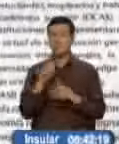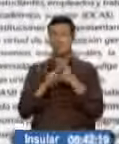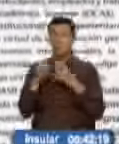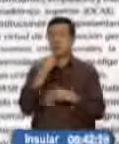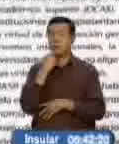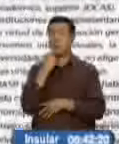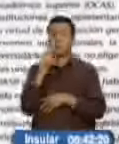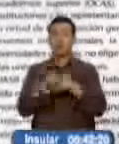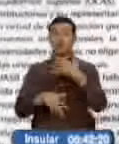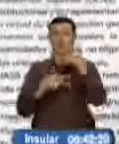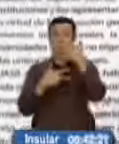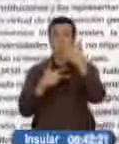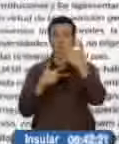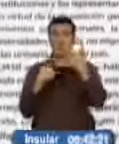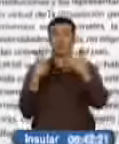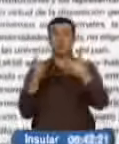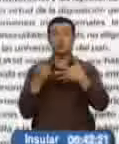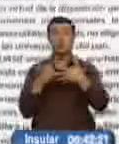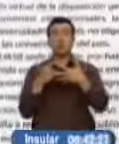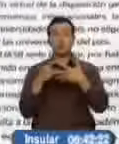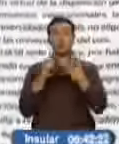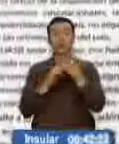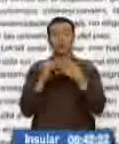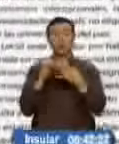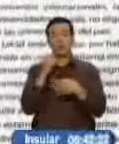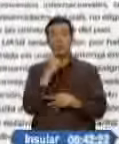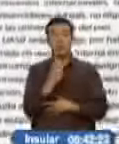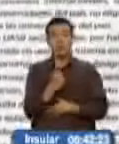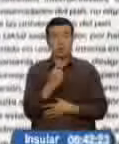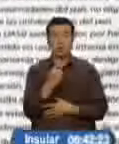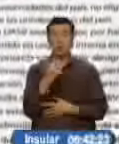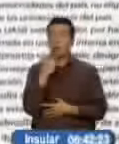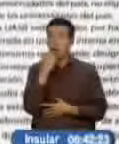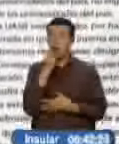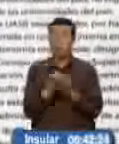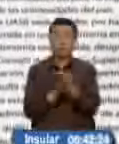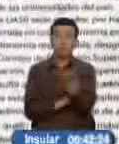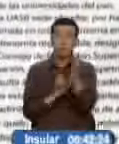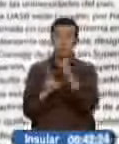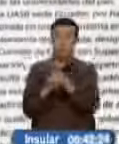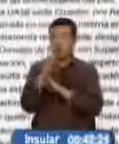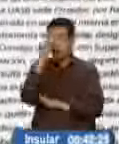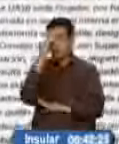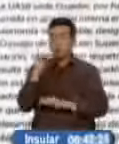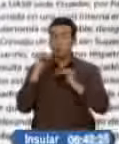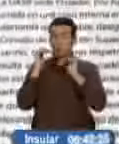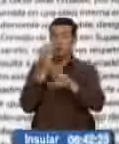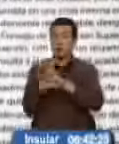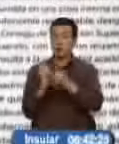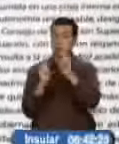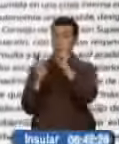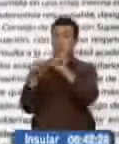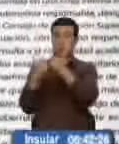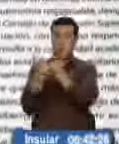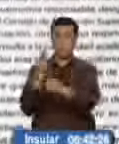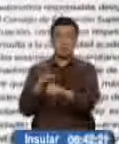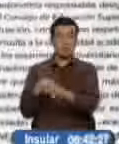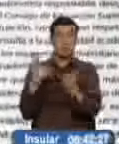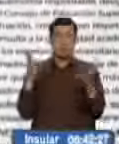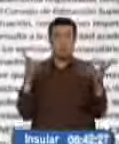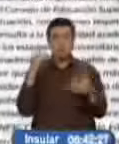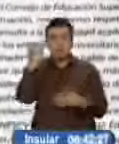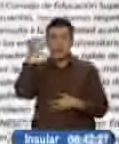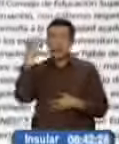de 8 puntos. En el segundo, la CENESID reitera que no ha remitido ningún proyecto de ley a la Asamblea Nacional y que no existe